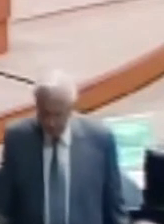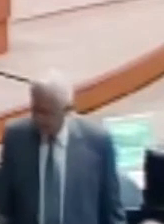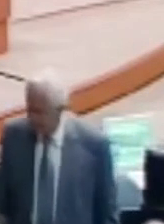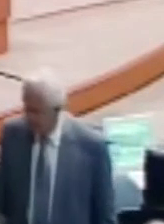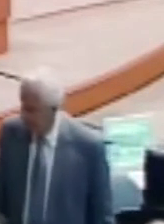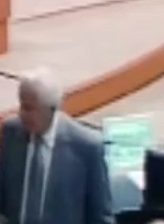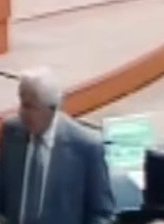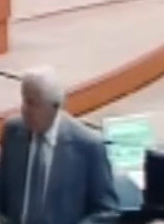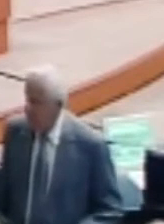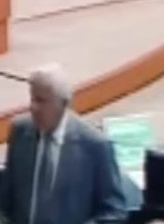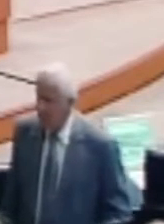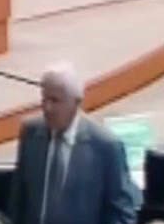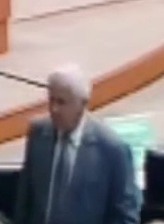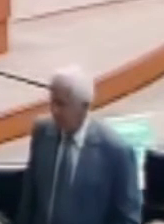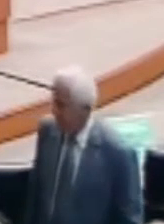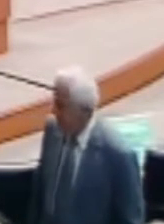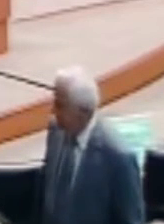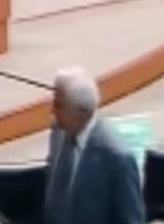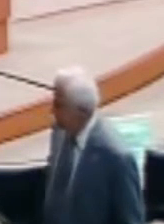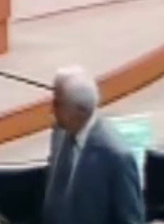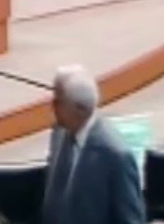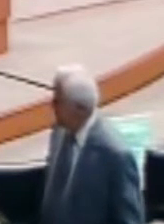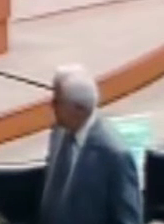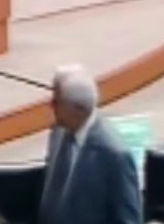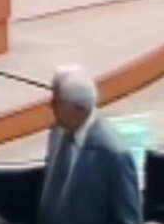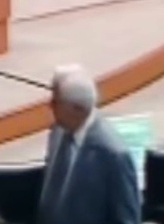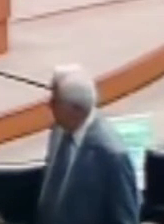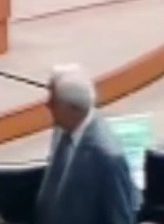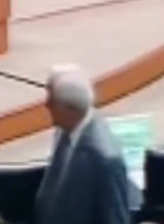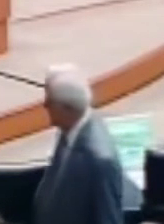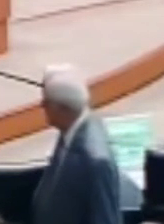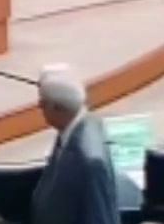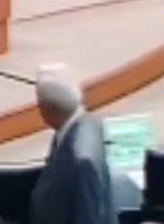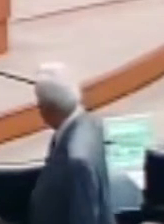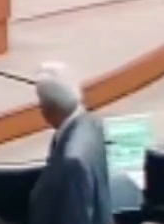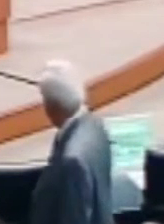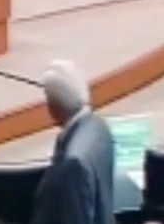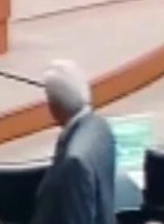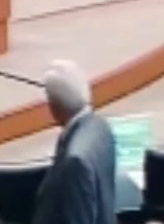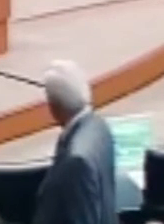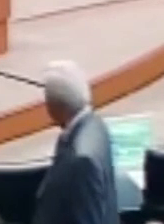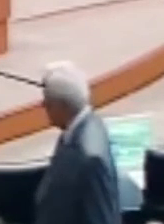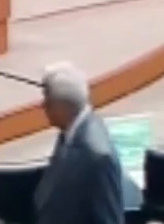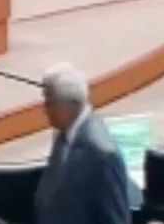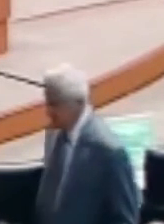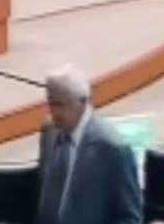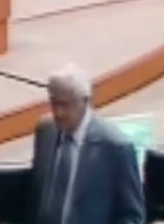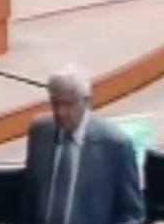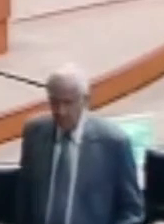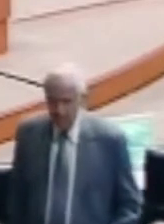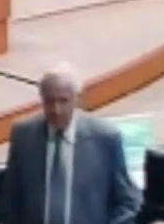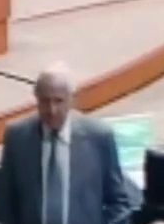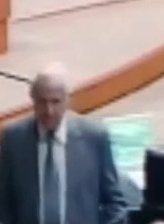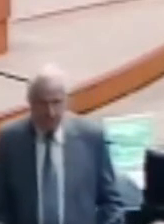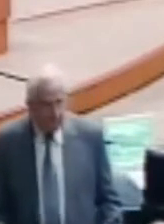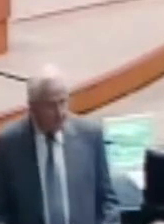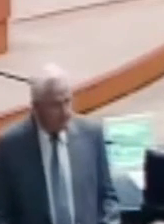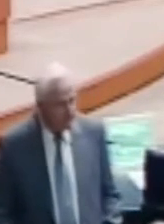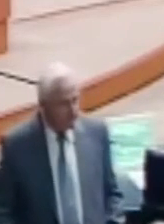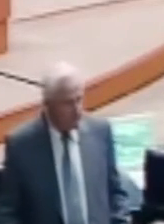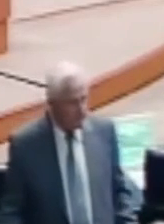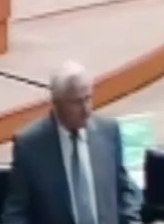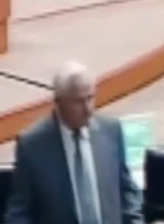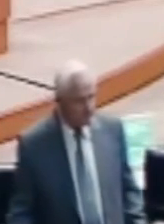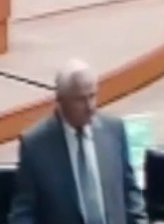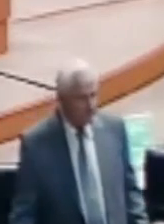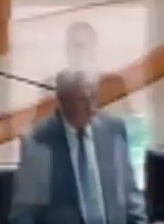del Norte, encabezada por el general Francisco Villa y Pánfilo Natera, derrotaron al ejército federal de